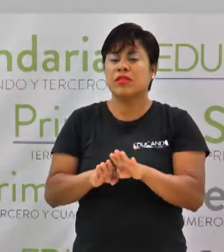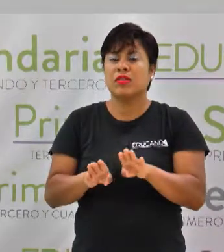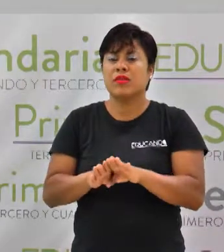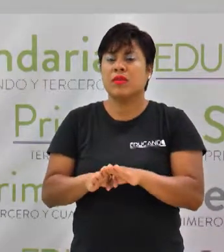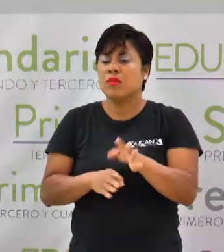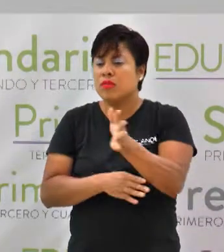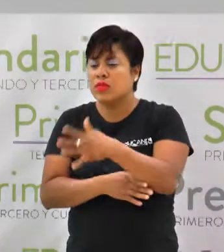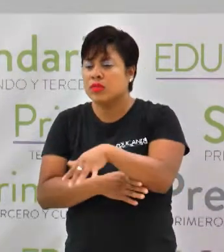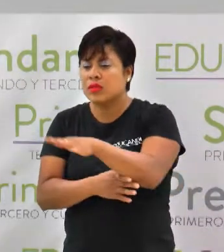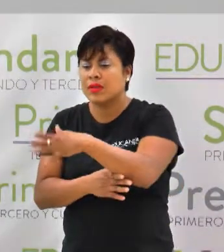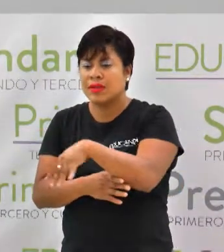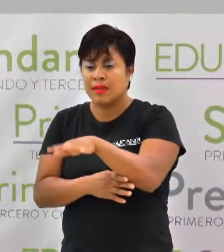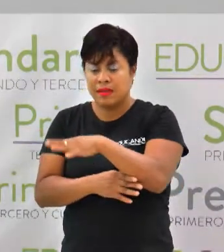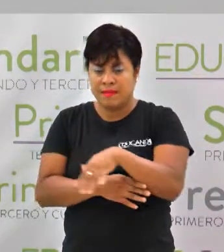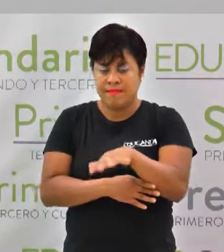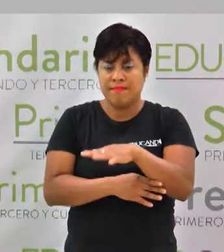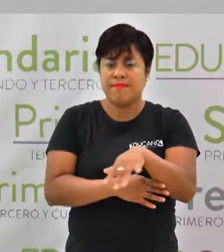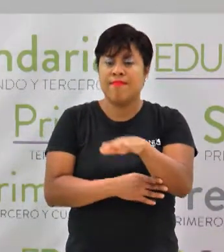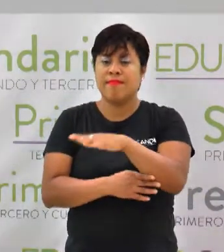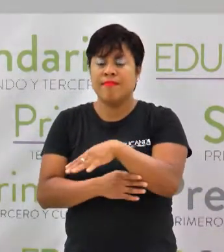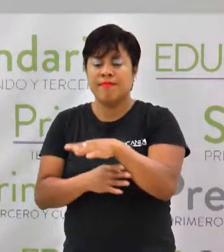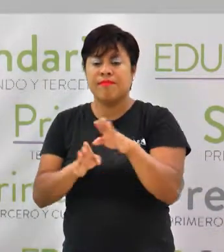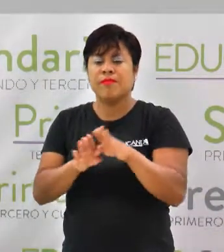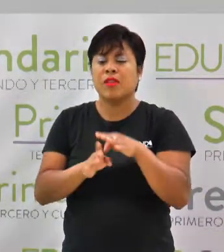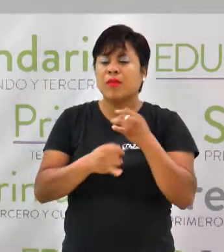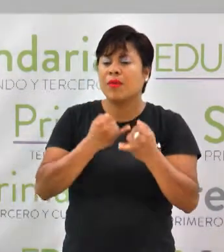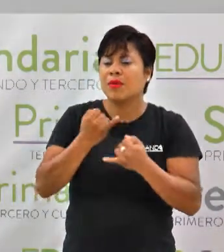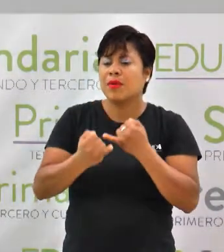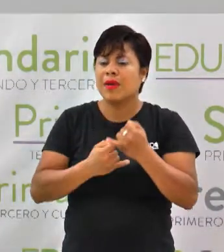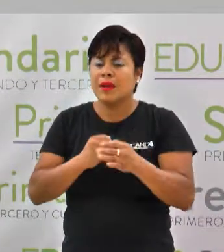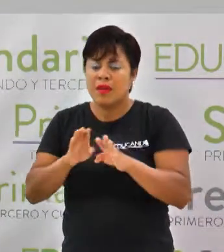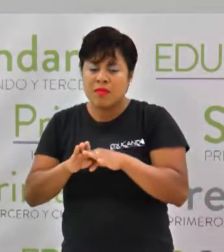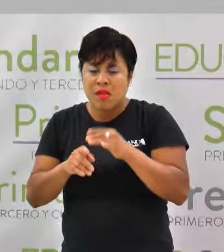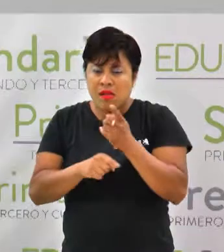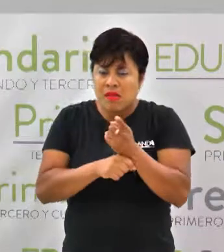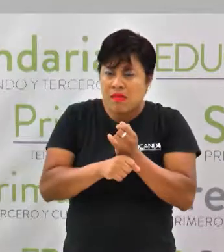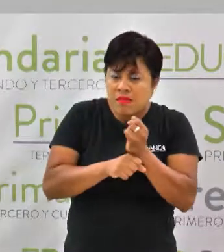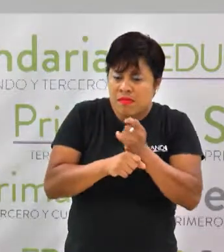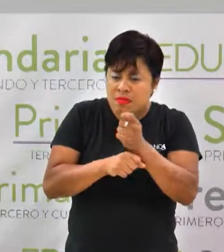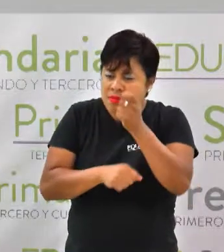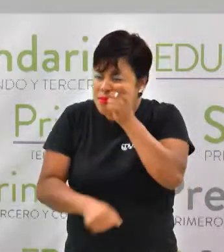hacer una búsqueda, ¿verdad? Como jugar a ser